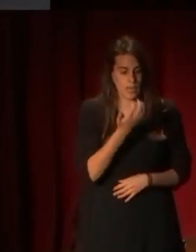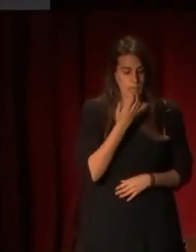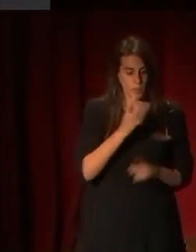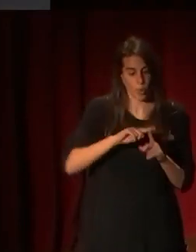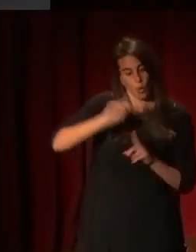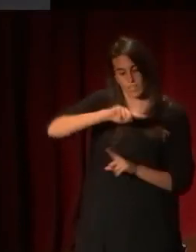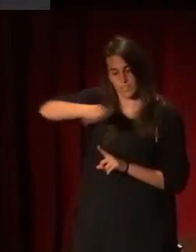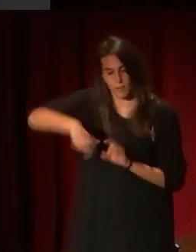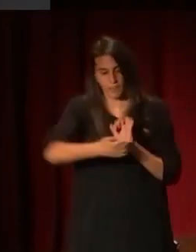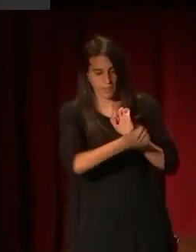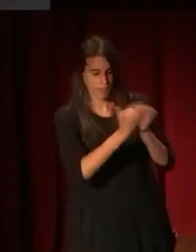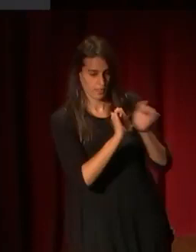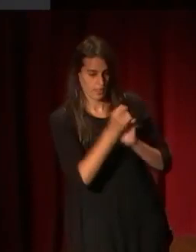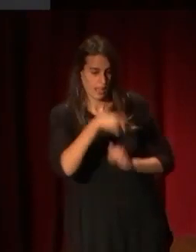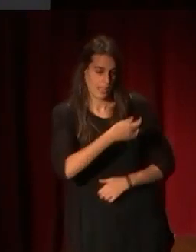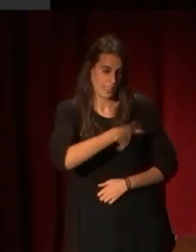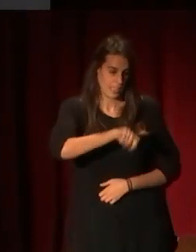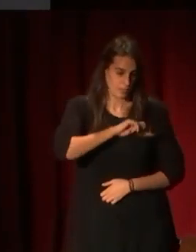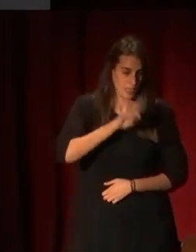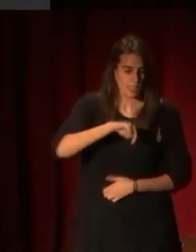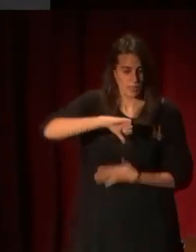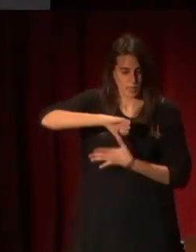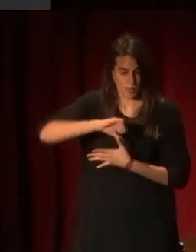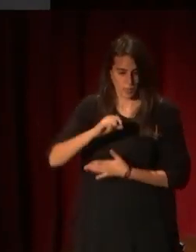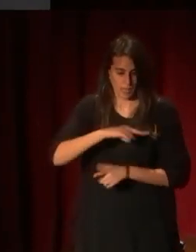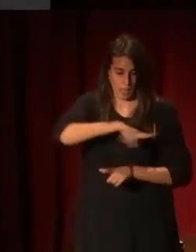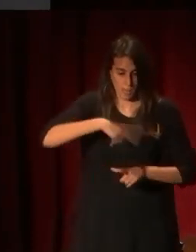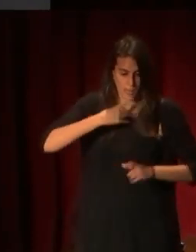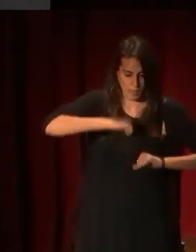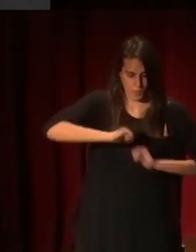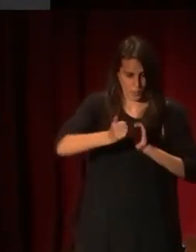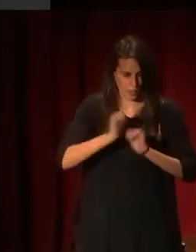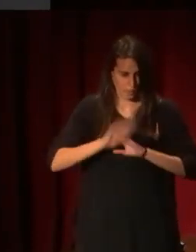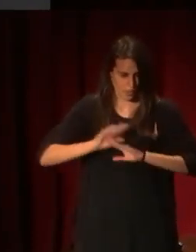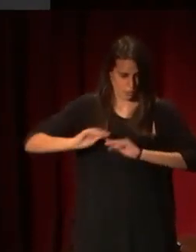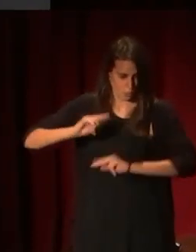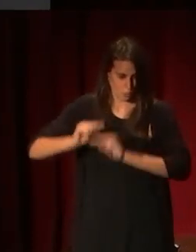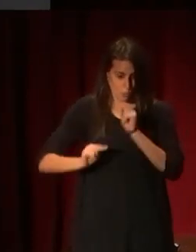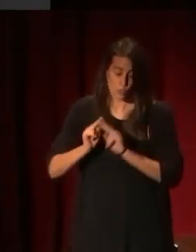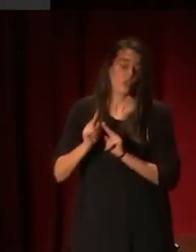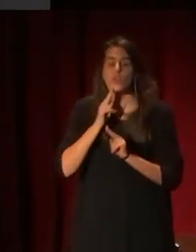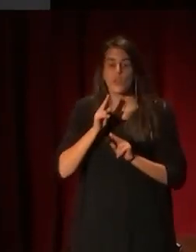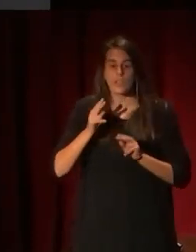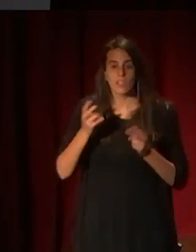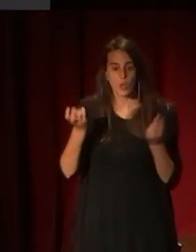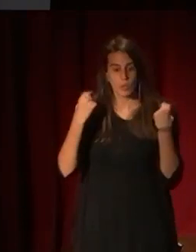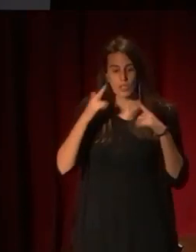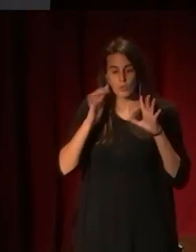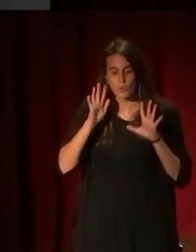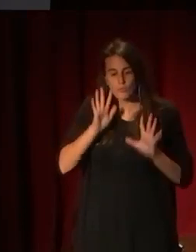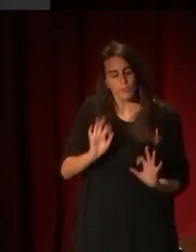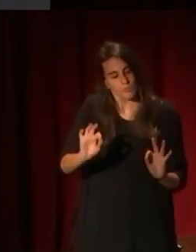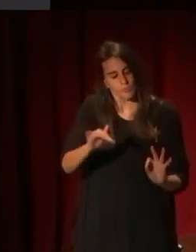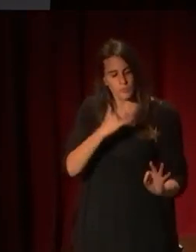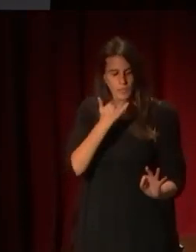de otras muchas plazas españolas e hispanoamericanas no solamente los balcones tenían una singularidad